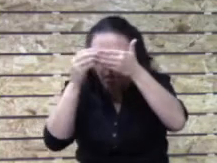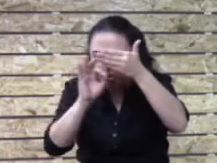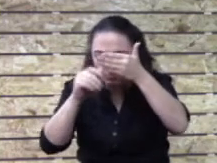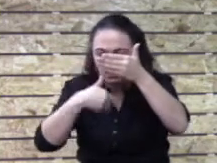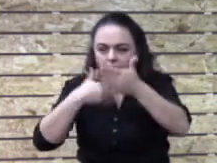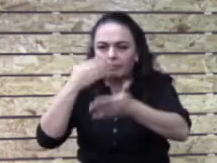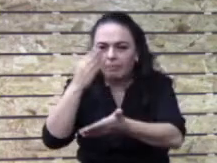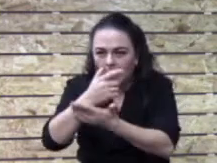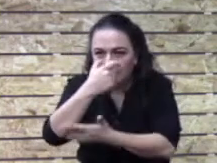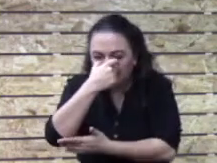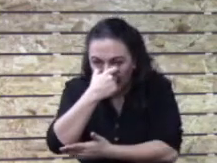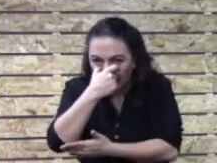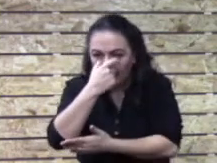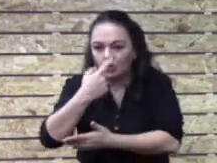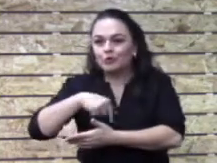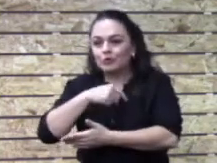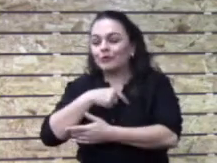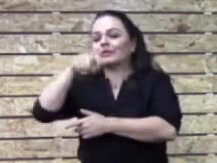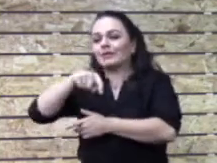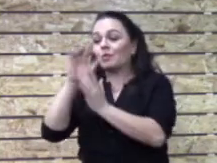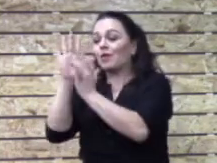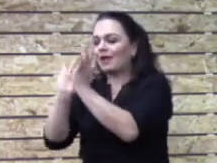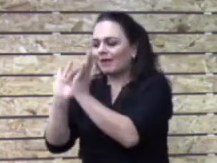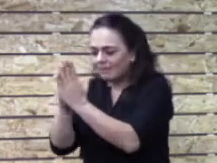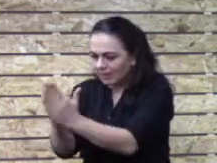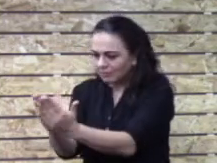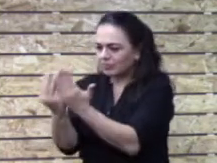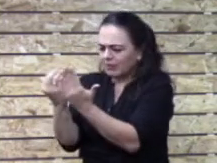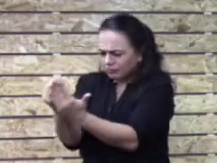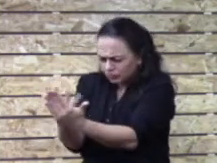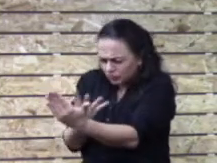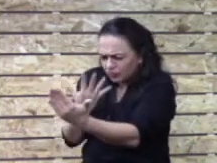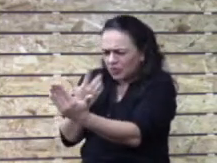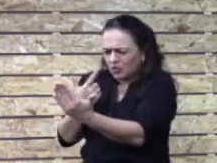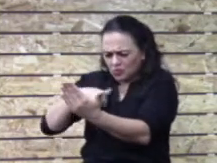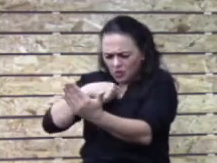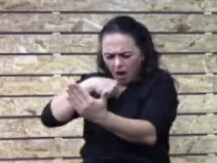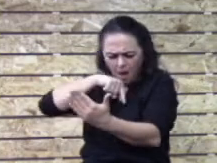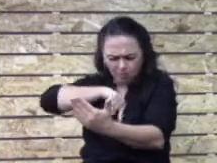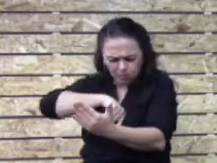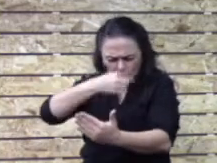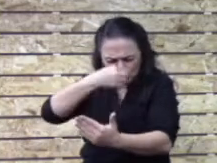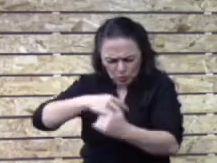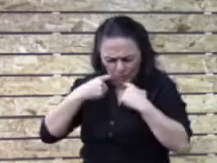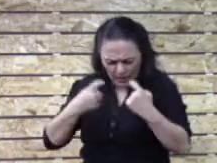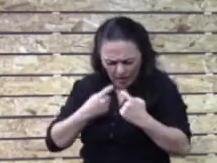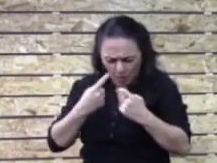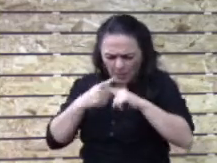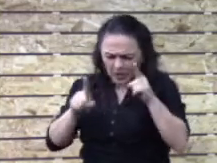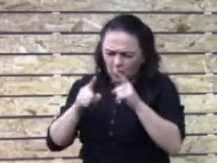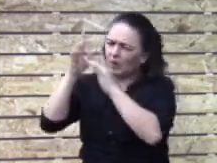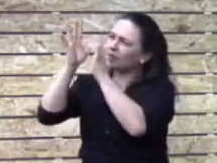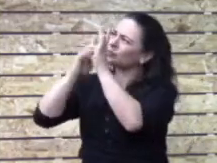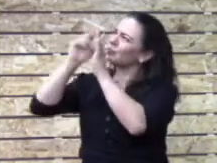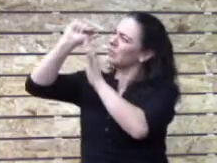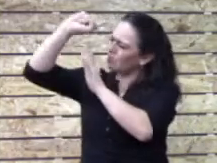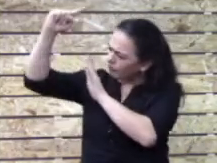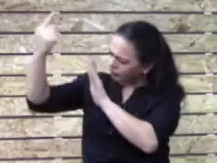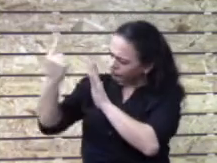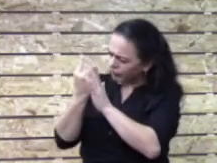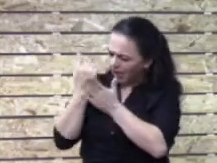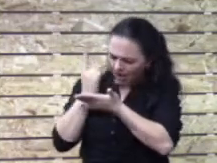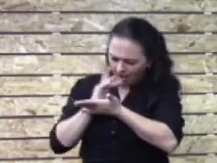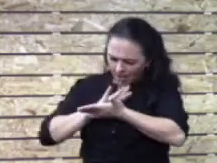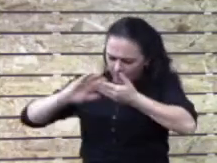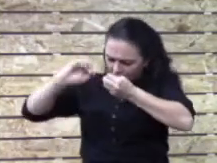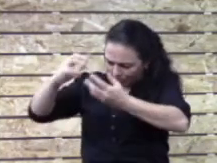informarnos de cuál es nuestro problema y de cuál es el remedio en la persona del Señor Jesucristo. Bueno, se ha citado con mucha frecuencia el Salmo 91